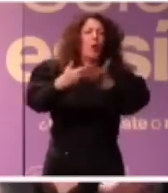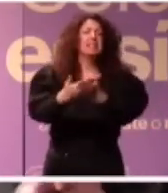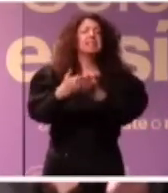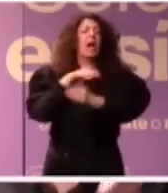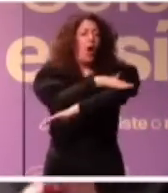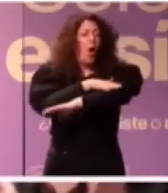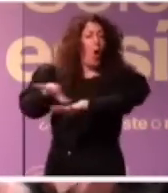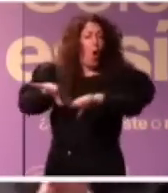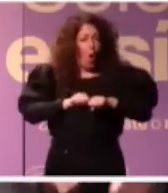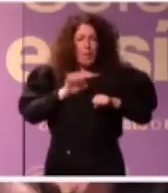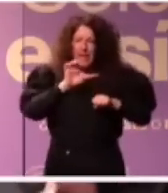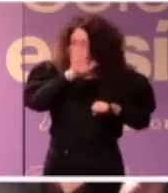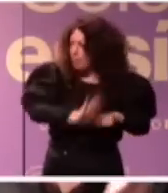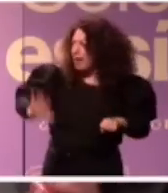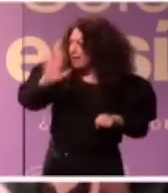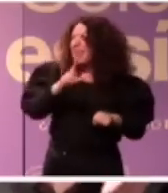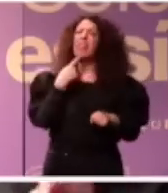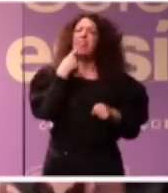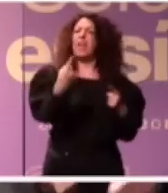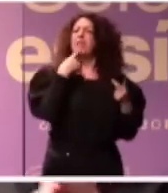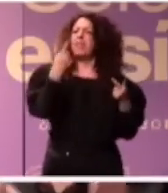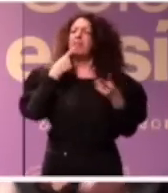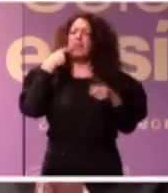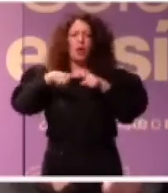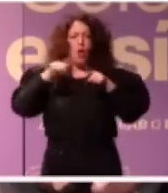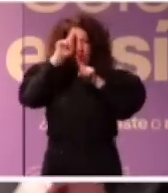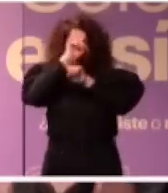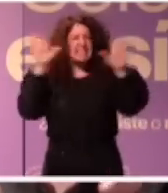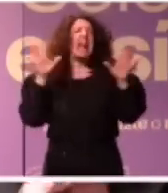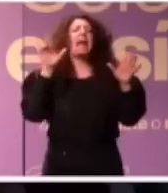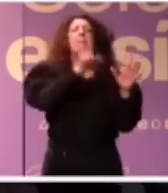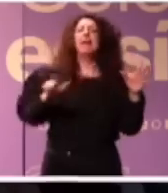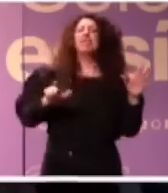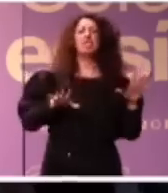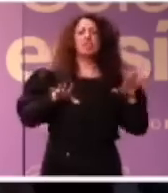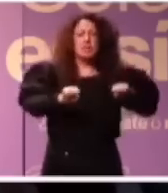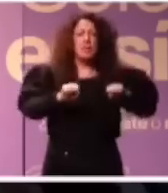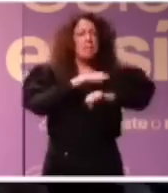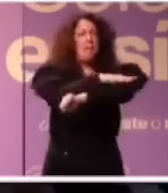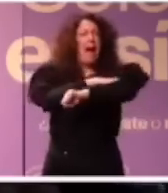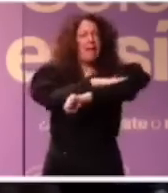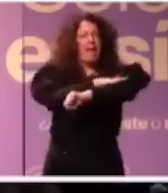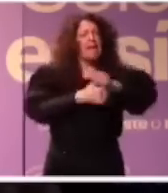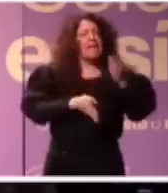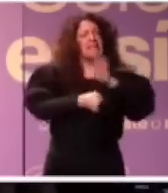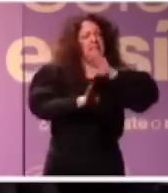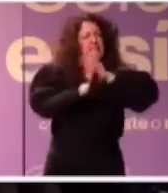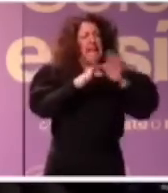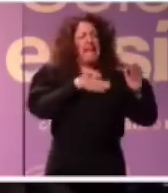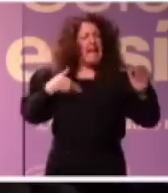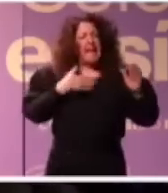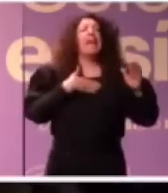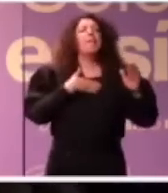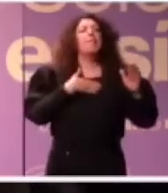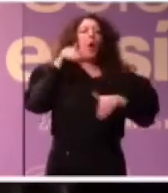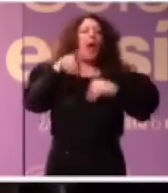y diciéndole las cosas claras a quienes quieren seguir mandando sin presentarse a las elecciones.